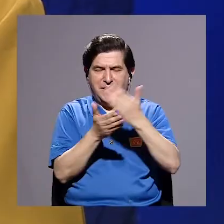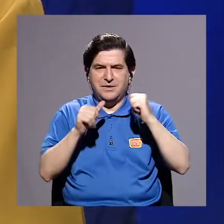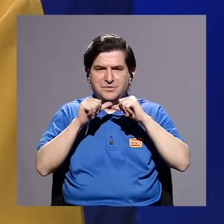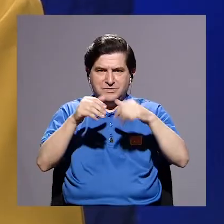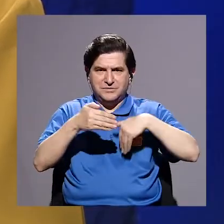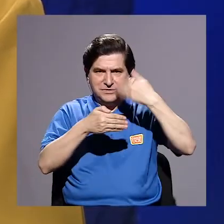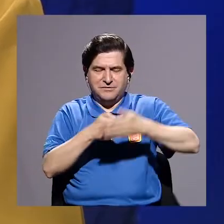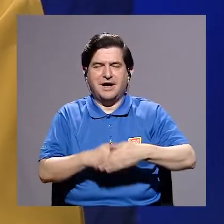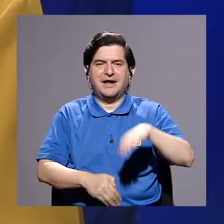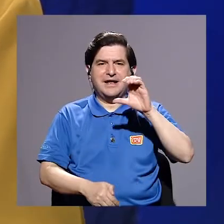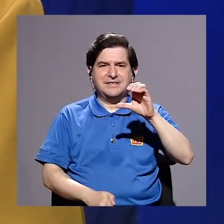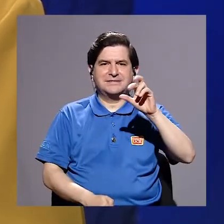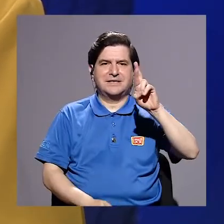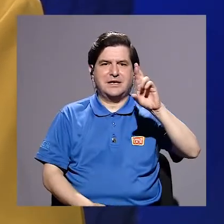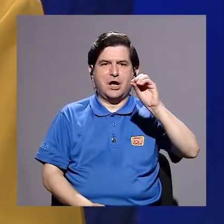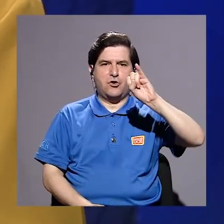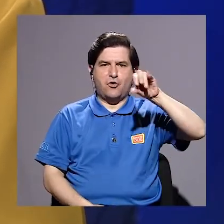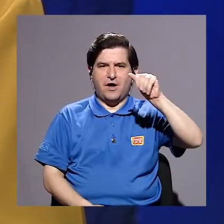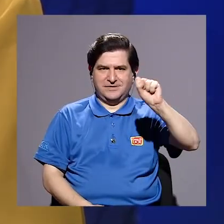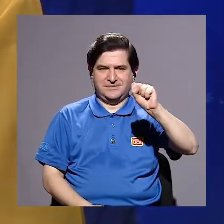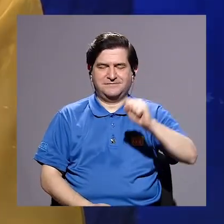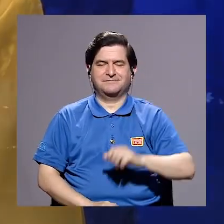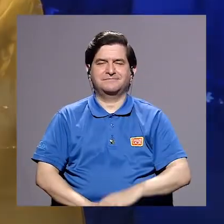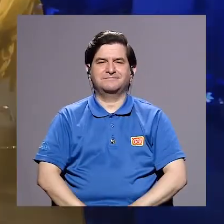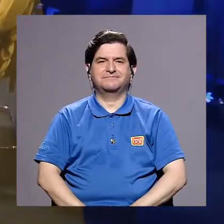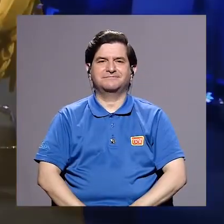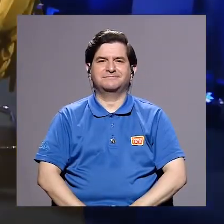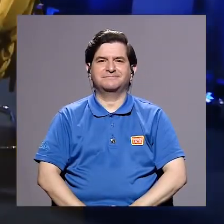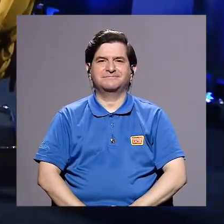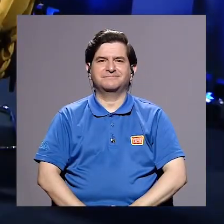corte y regresamos con doña Cristina Rojas.